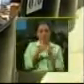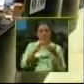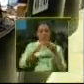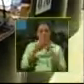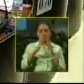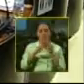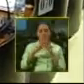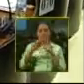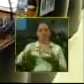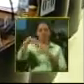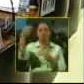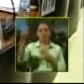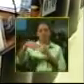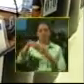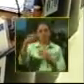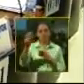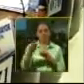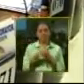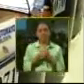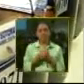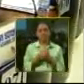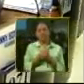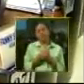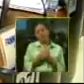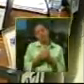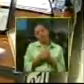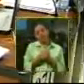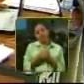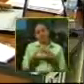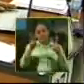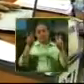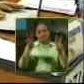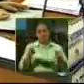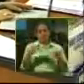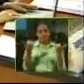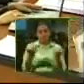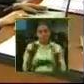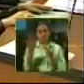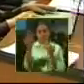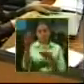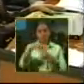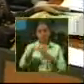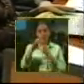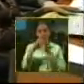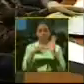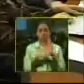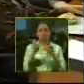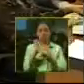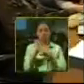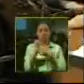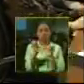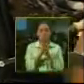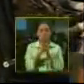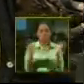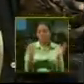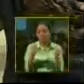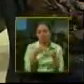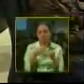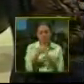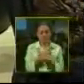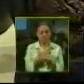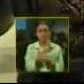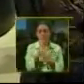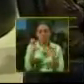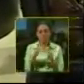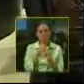comunidad migrante. Efectivamente, los temas que se plantean hoy en la Constitución del Ecuador son muy de vanguardia.